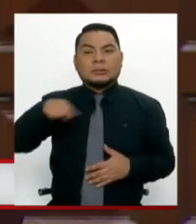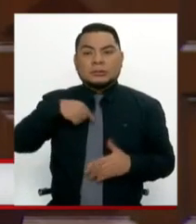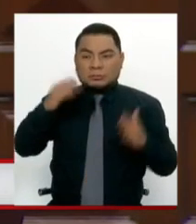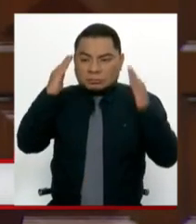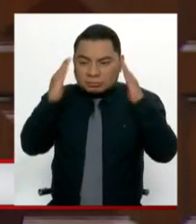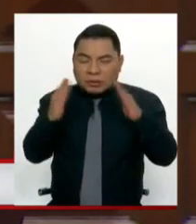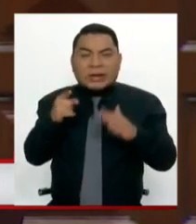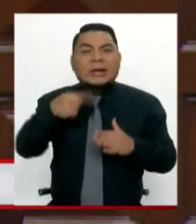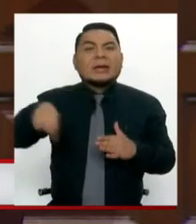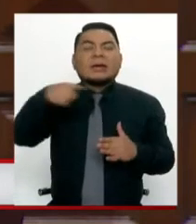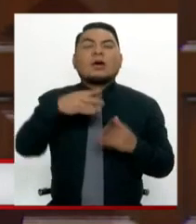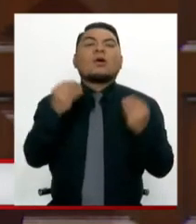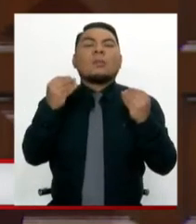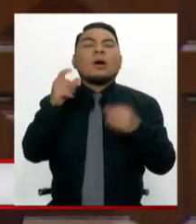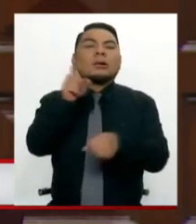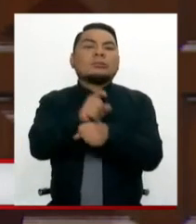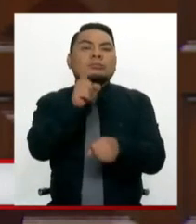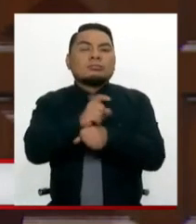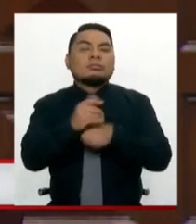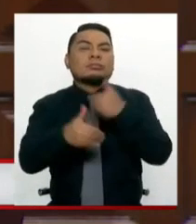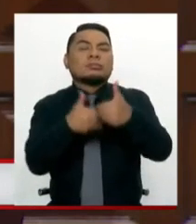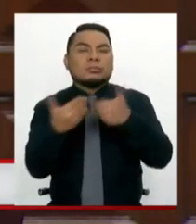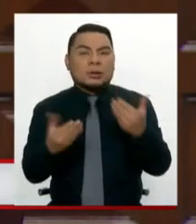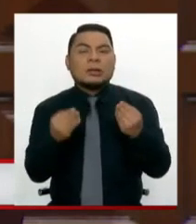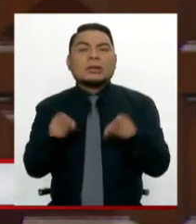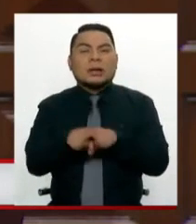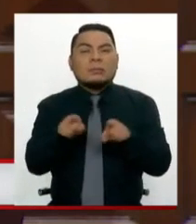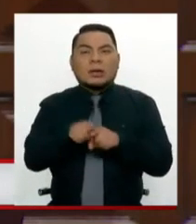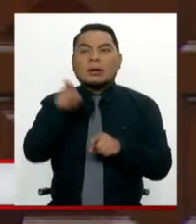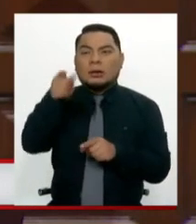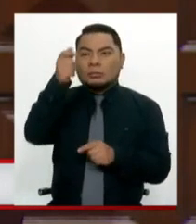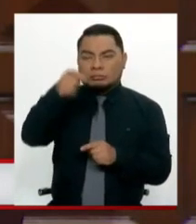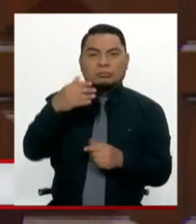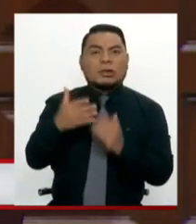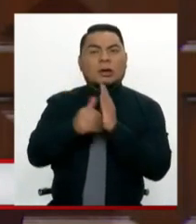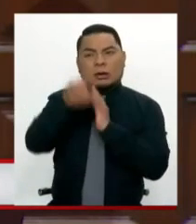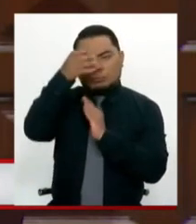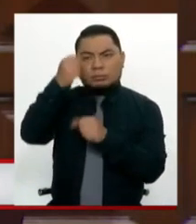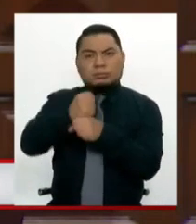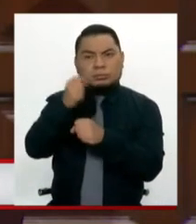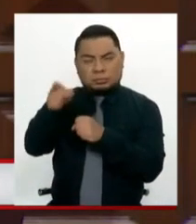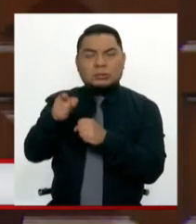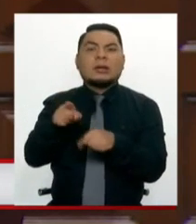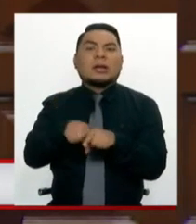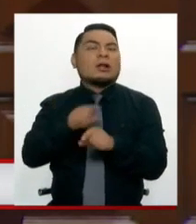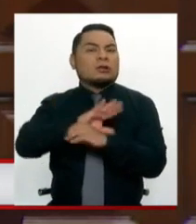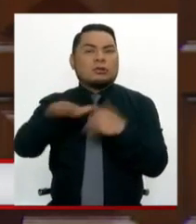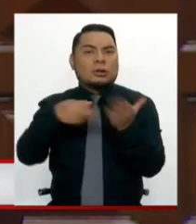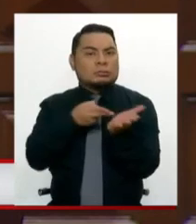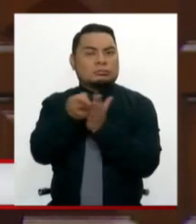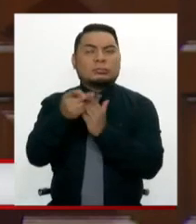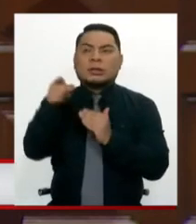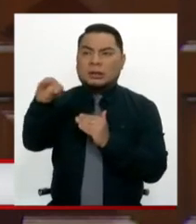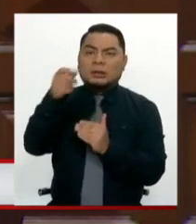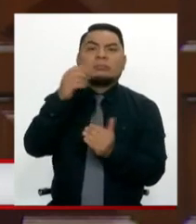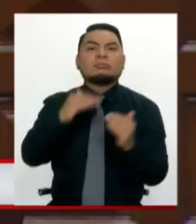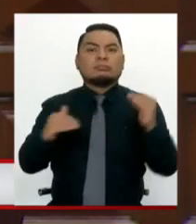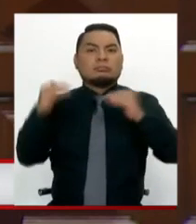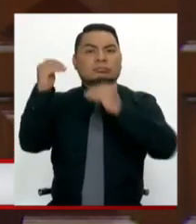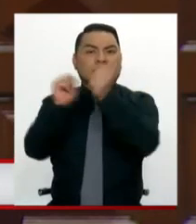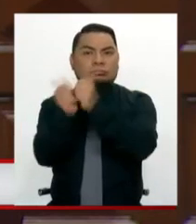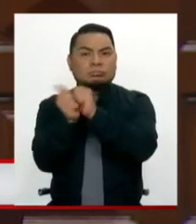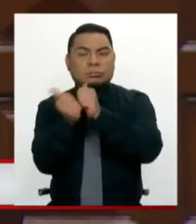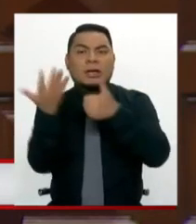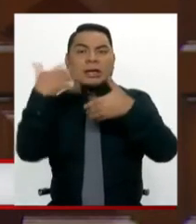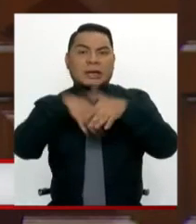en el aspecto pedagógico, así como la meritocracia, transparencia e imparcialidad. Esto incluye el concurso